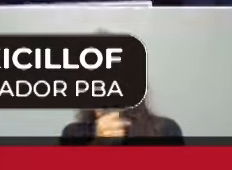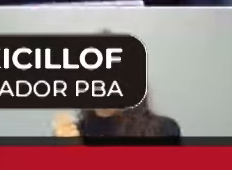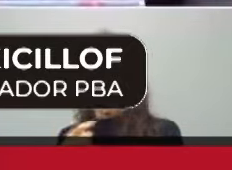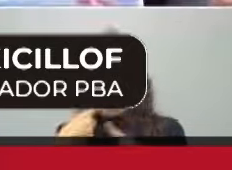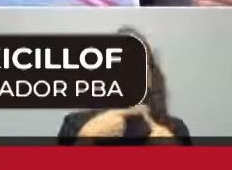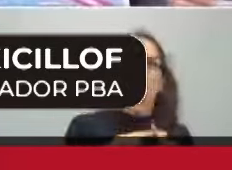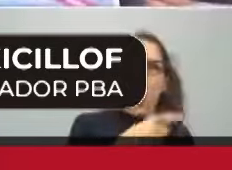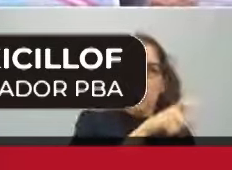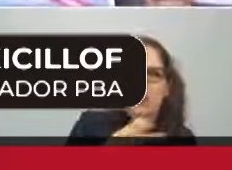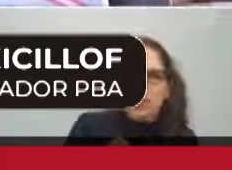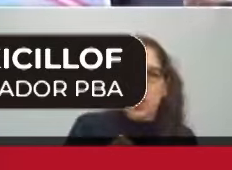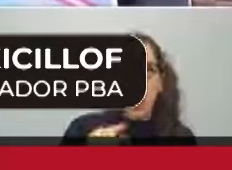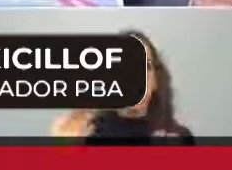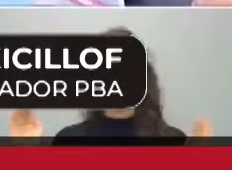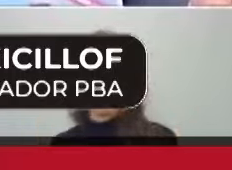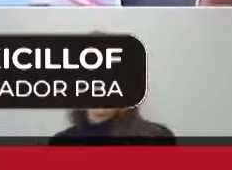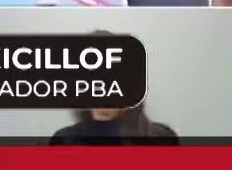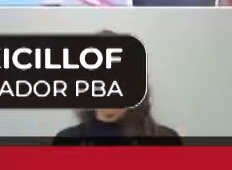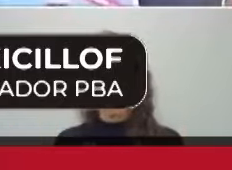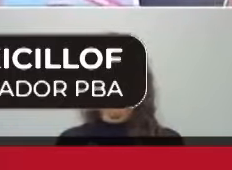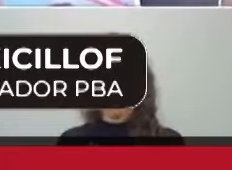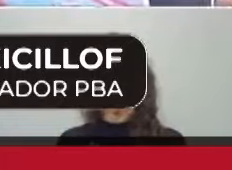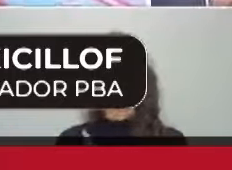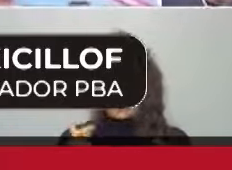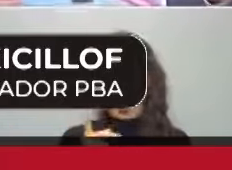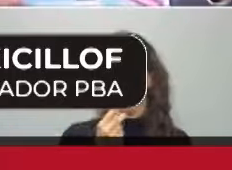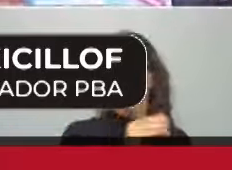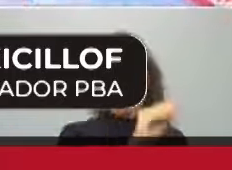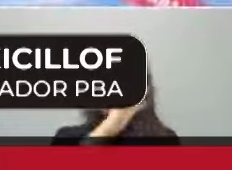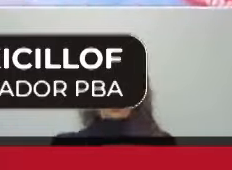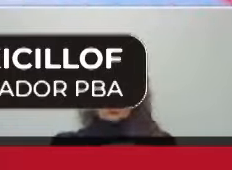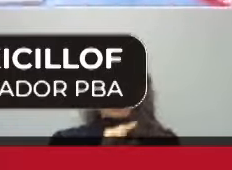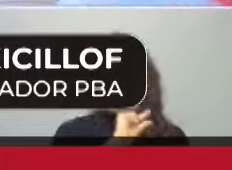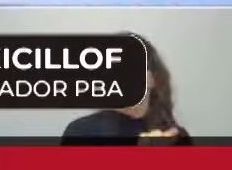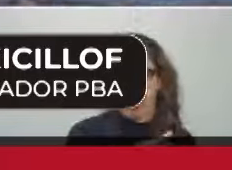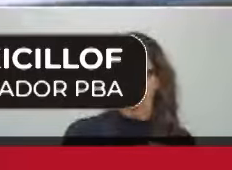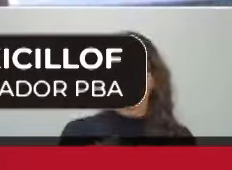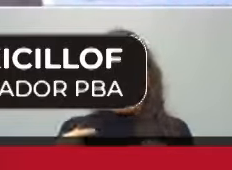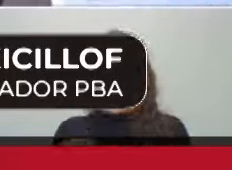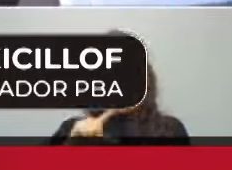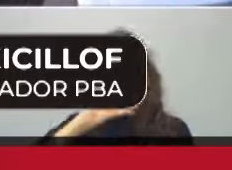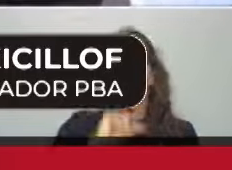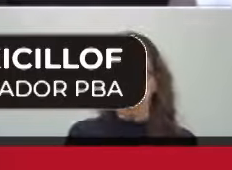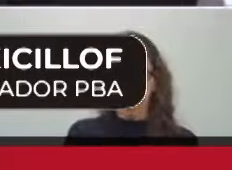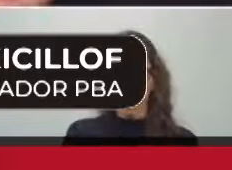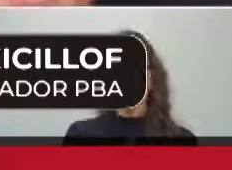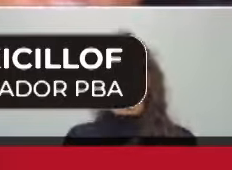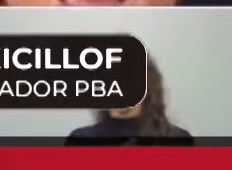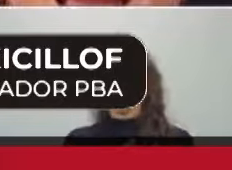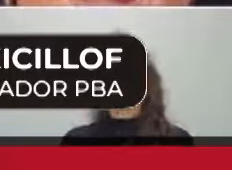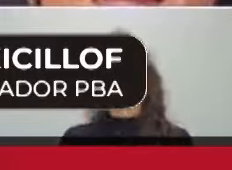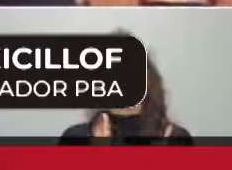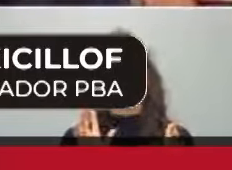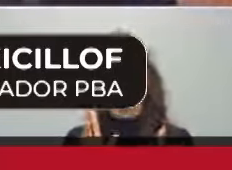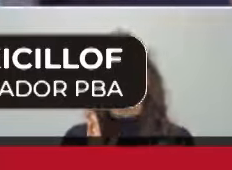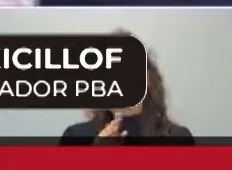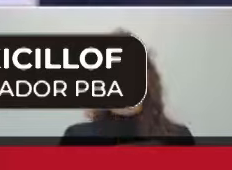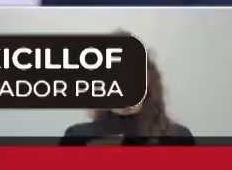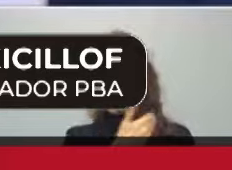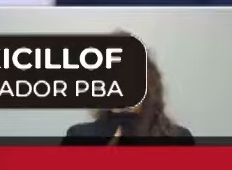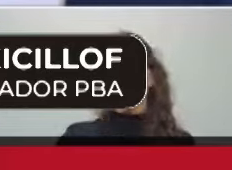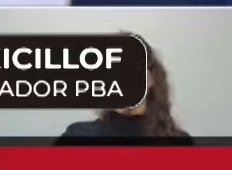que es la que menos recibe, es la que menos gasta y la provincia de Buenos Aires es la que tiene el estado más